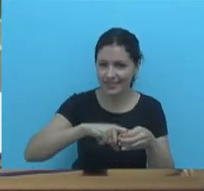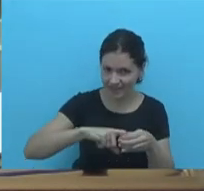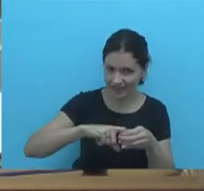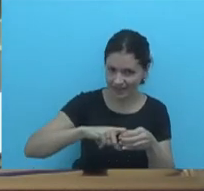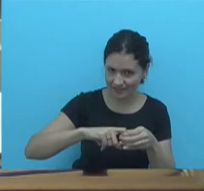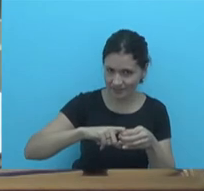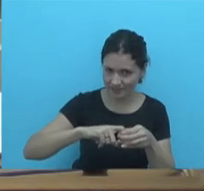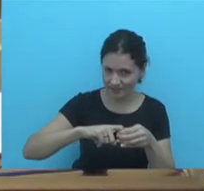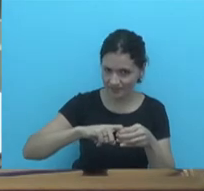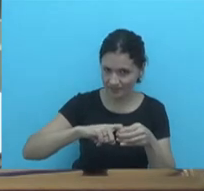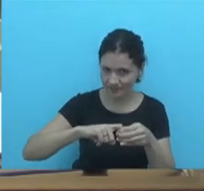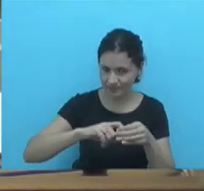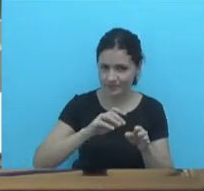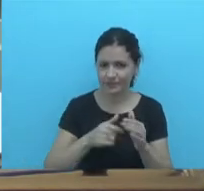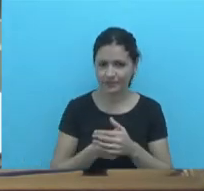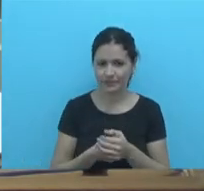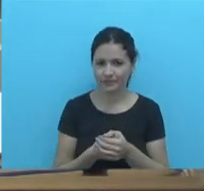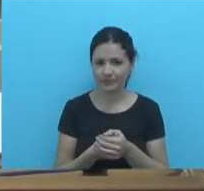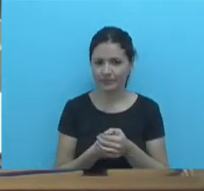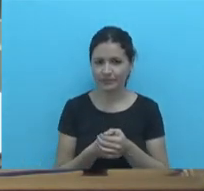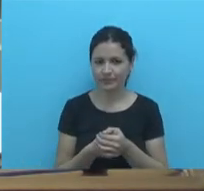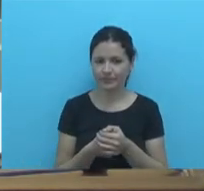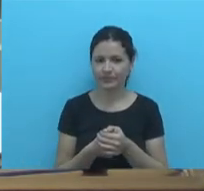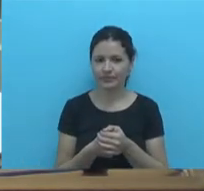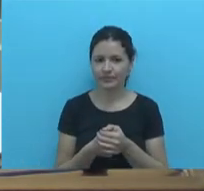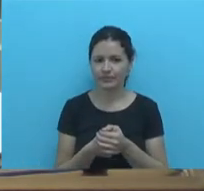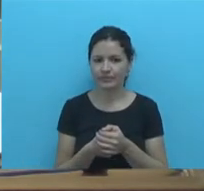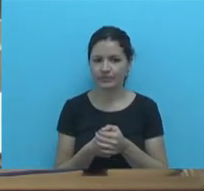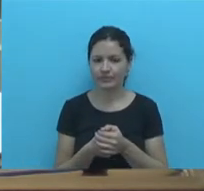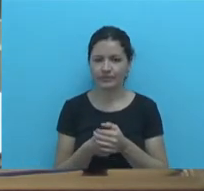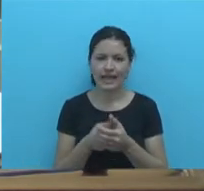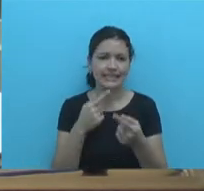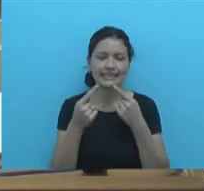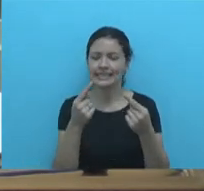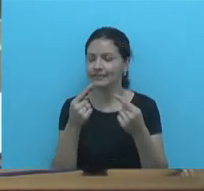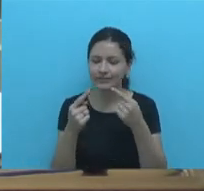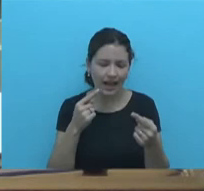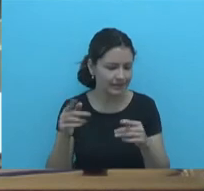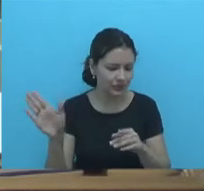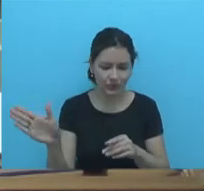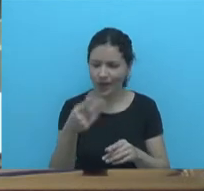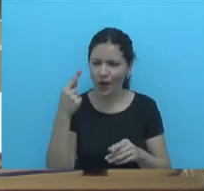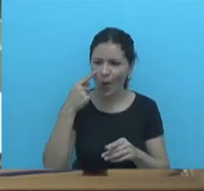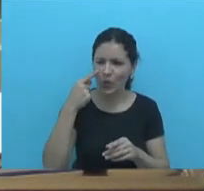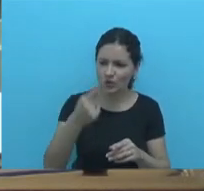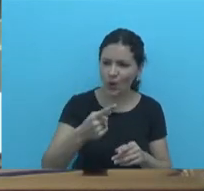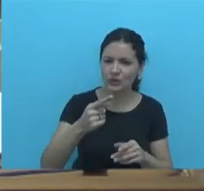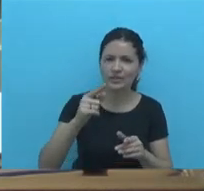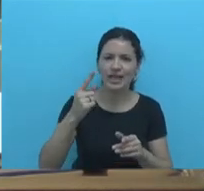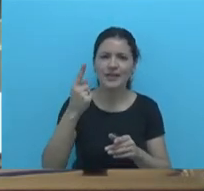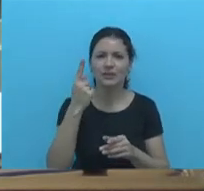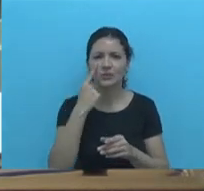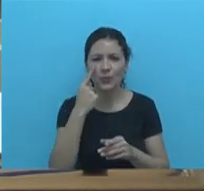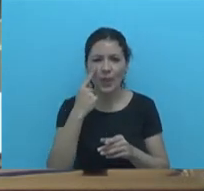por ordenanza, una ordenanza específica. El debate en la sociedad creo que van a conocer en cada localidad si